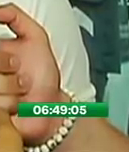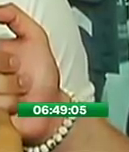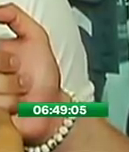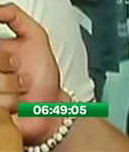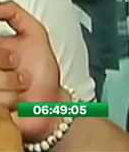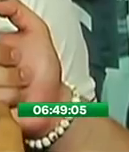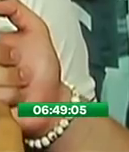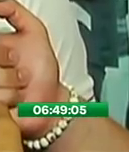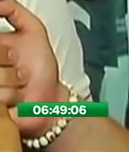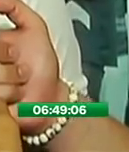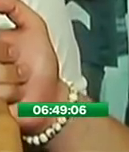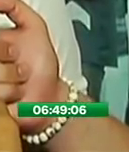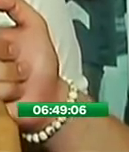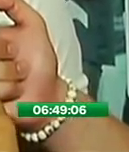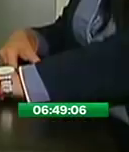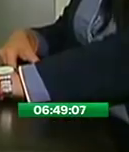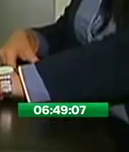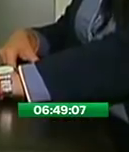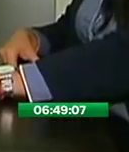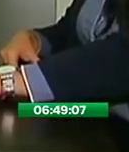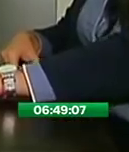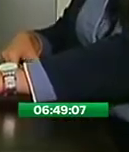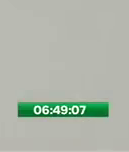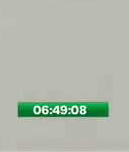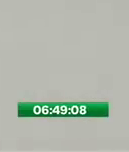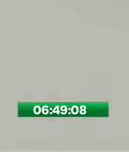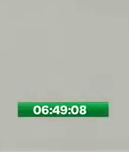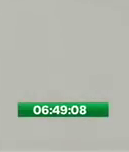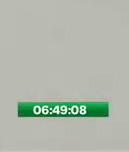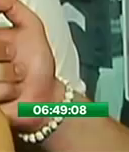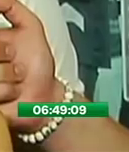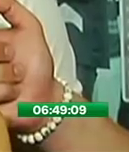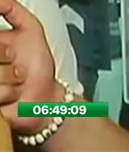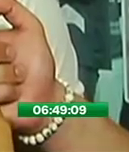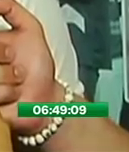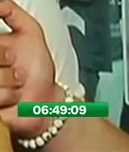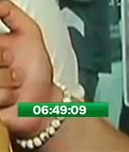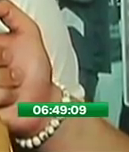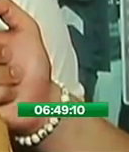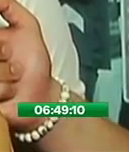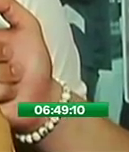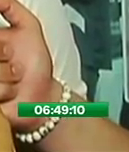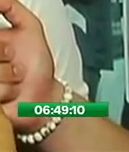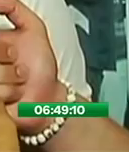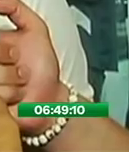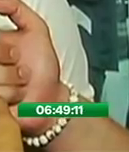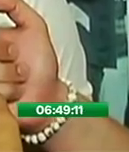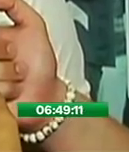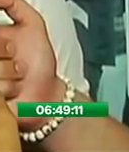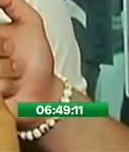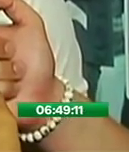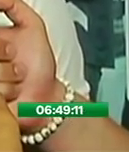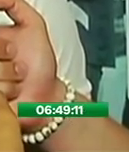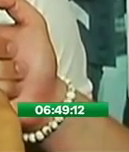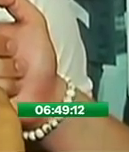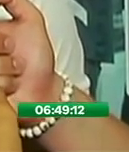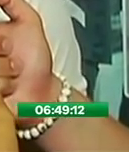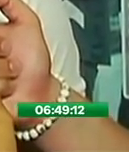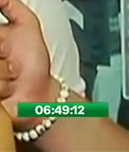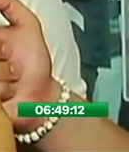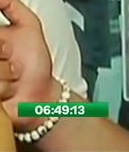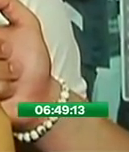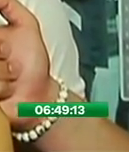grande, como entré desde el 2010. Y bueno, eso me deja tranquilo. Mi hija me decía y mis hijos me decían